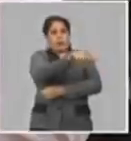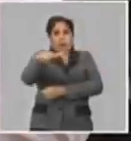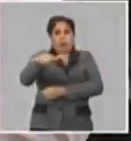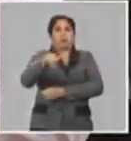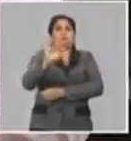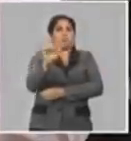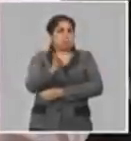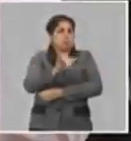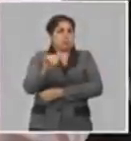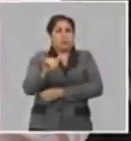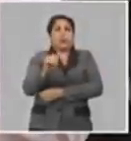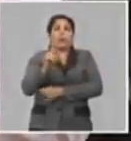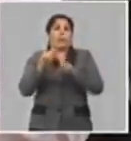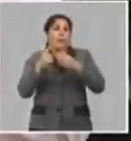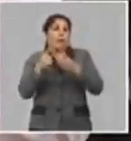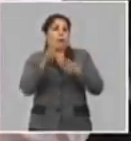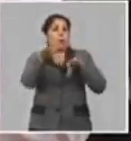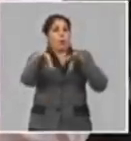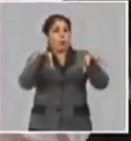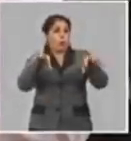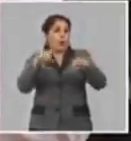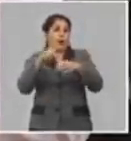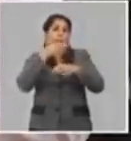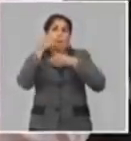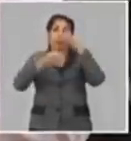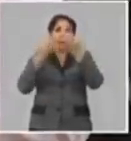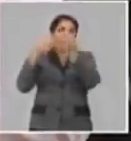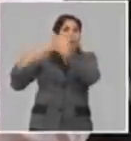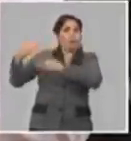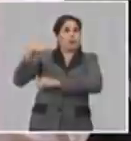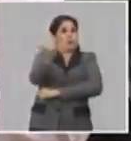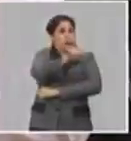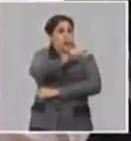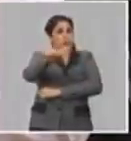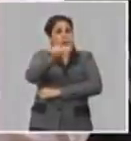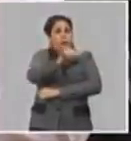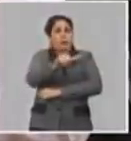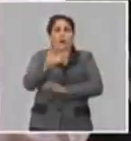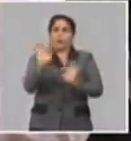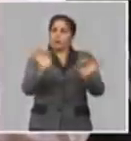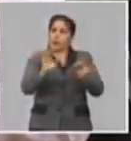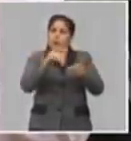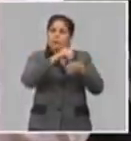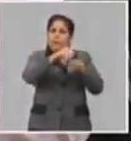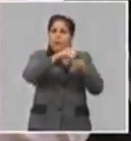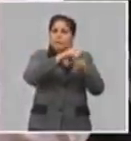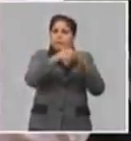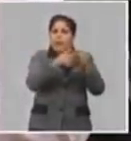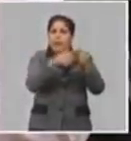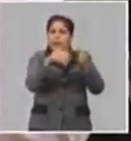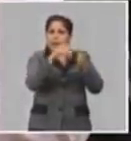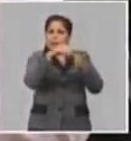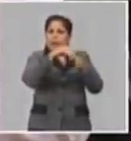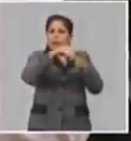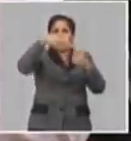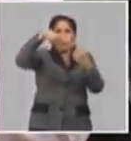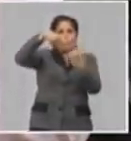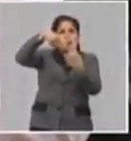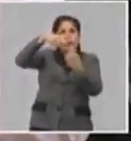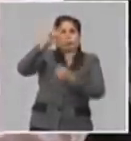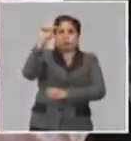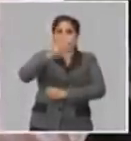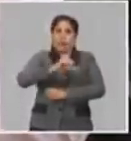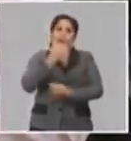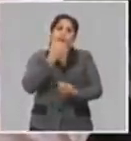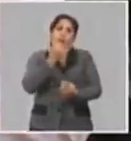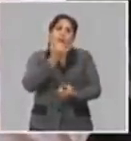condiciones, a diferencia de lugares, que lo hemos explicado en otras oportunidades, que todavía las posibilidades de transmisión no son las adecuadas y a